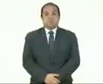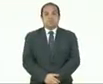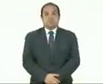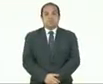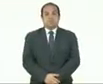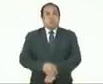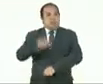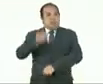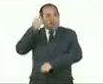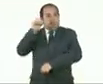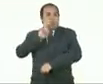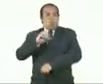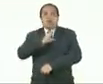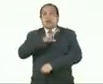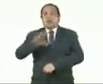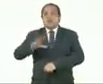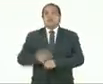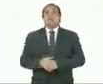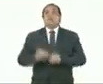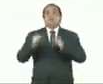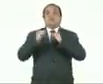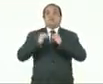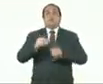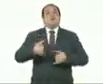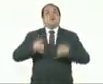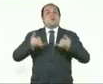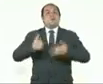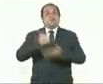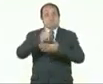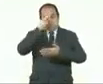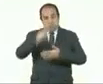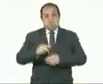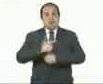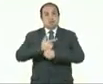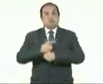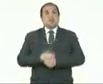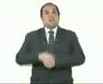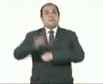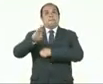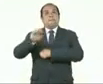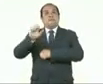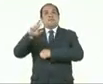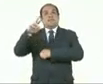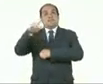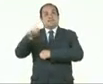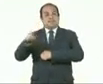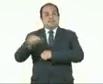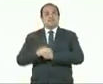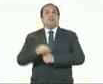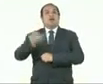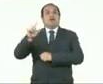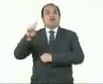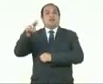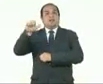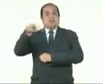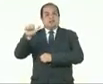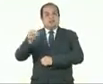La directora general del Instituto de la Juventud de la Ciudad de México, licenciada Beatriz Adriana Olivares Pinal.